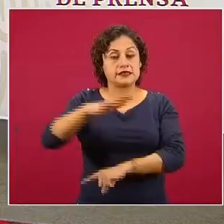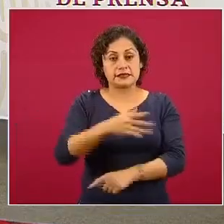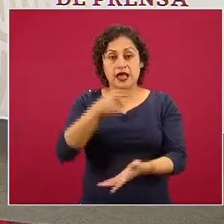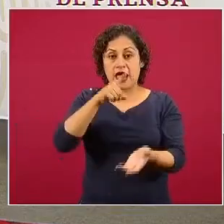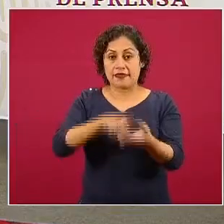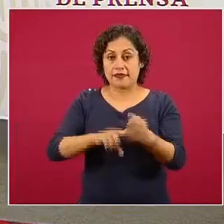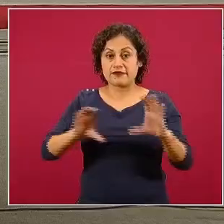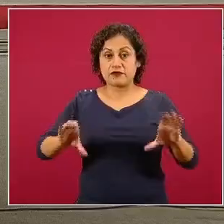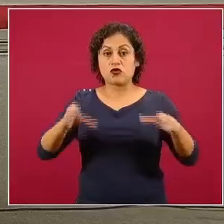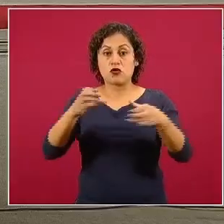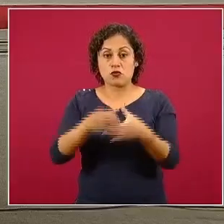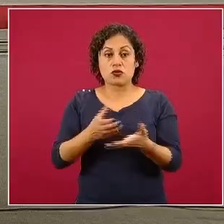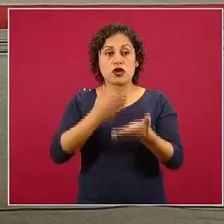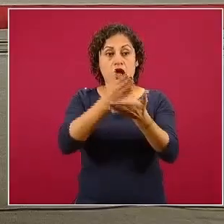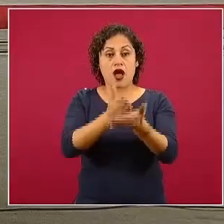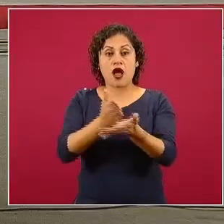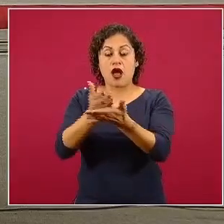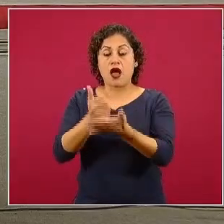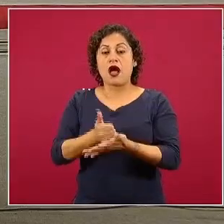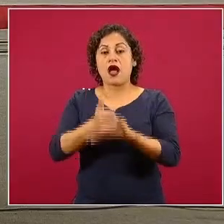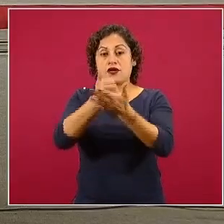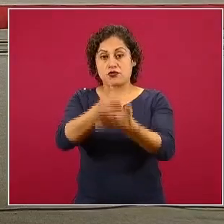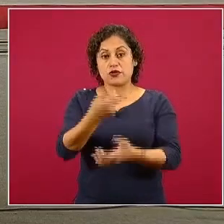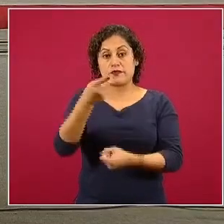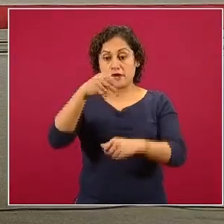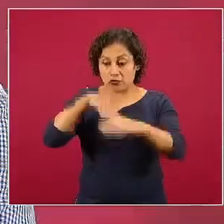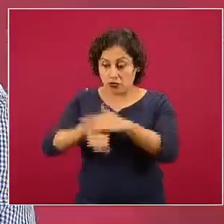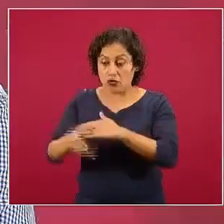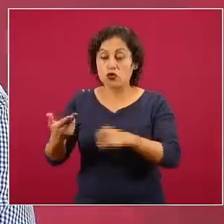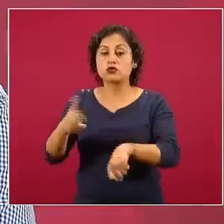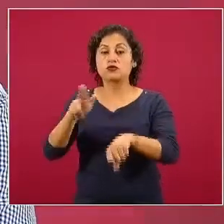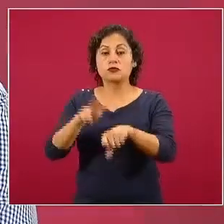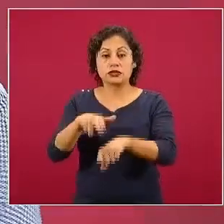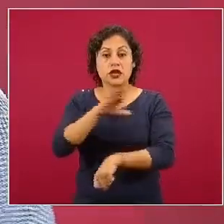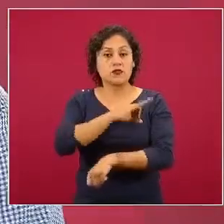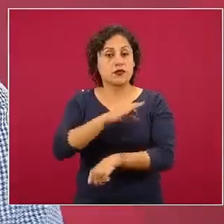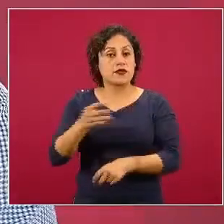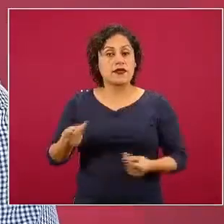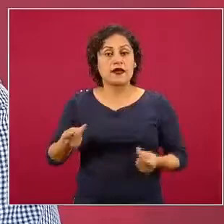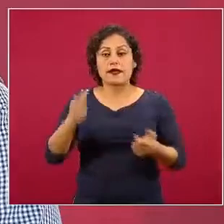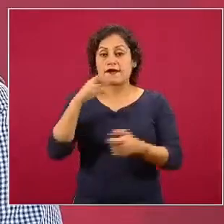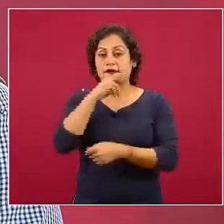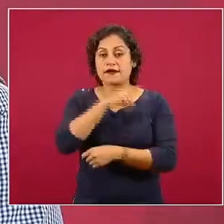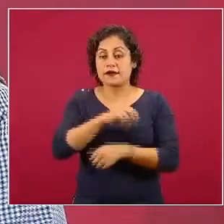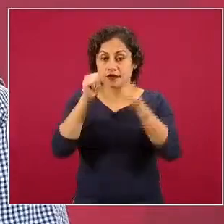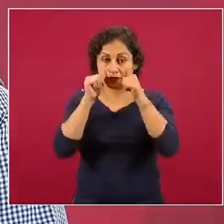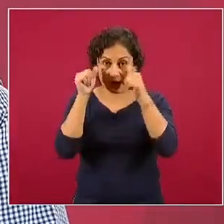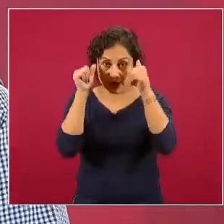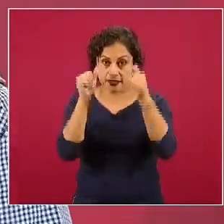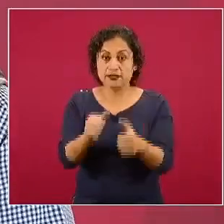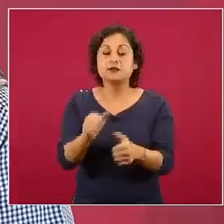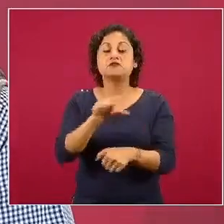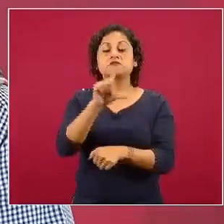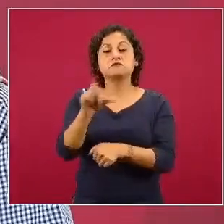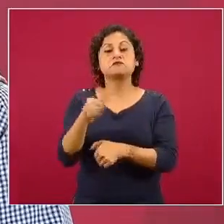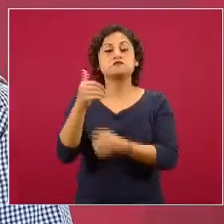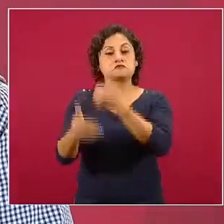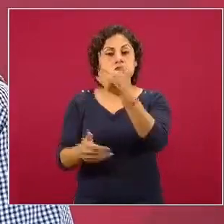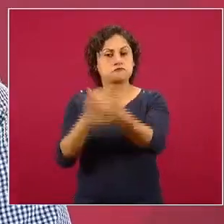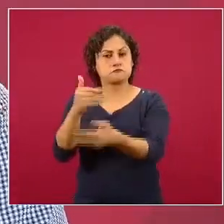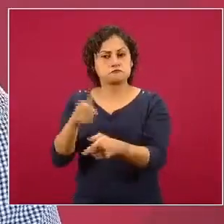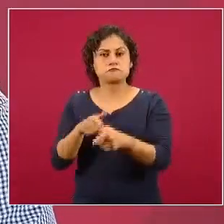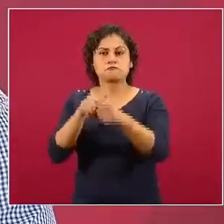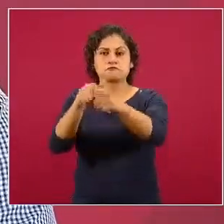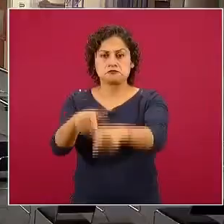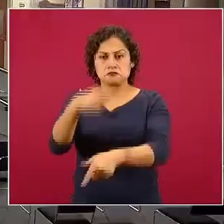la calidad y la oportunidad del tratamiento de segundo y tercer nivel, entonces contribuyamos, sigamos contribuyendo a